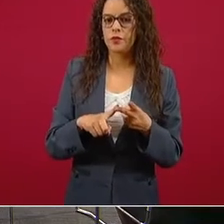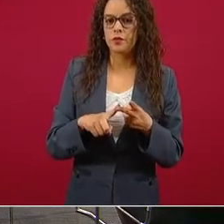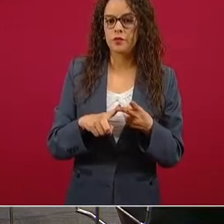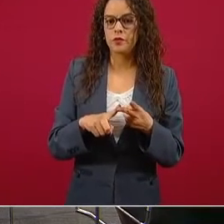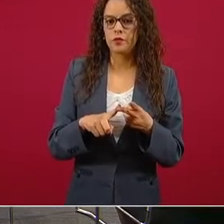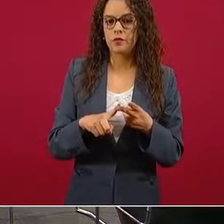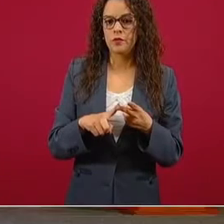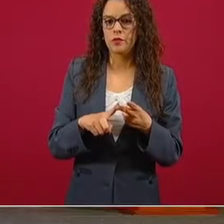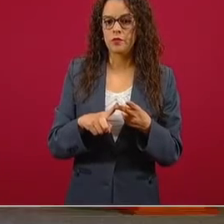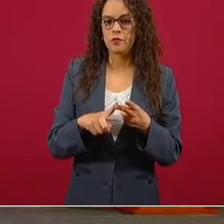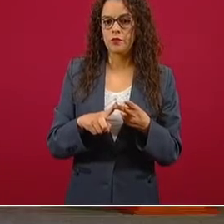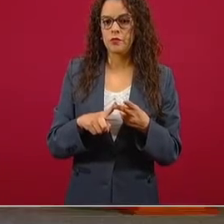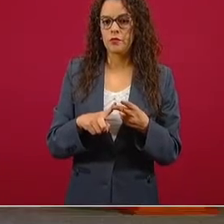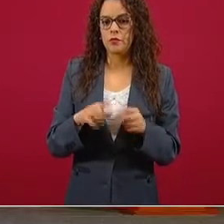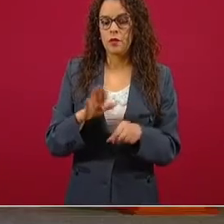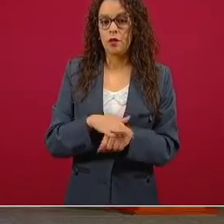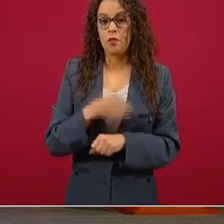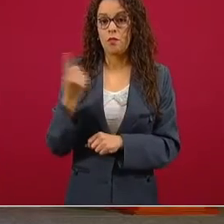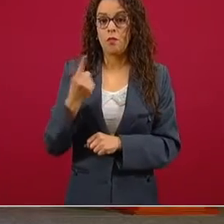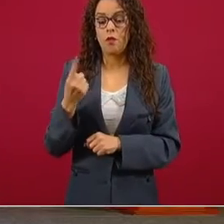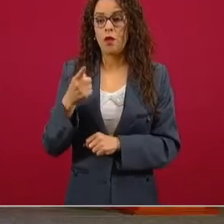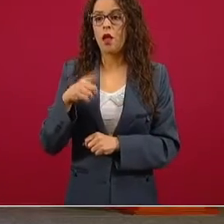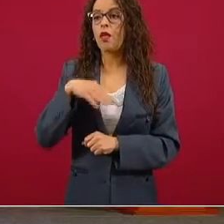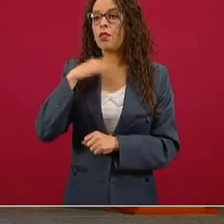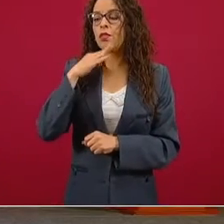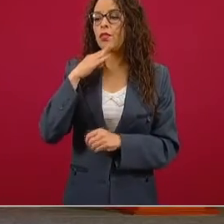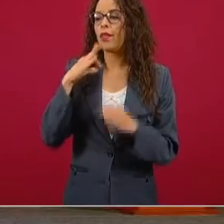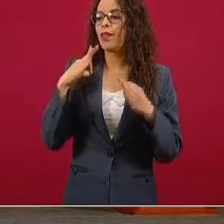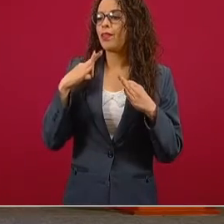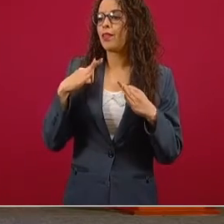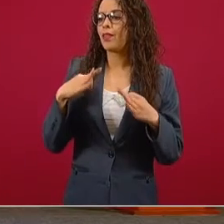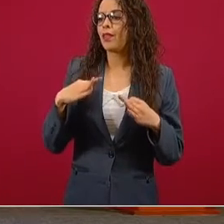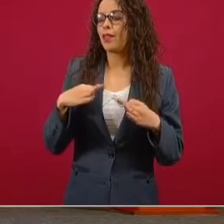relajó, ¿no?, la disciplina.